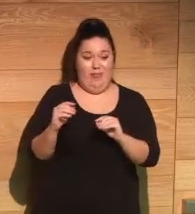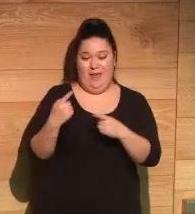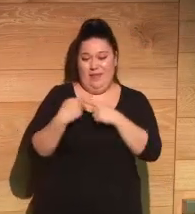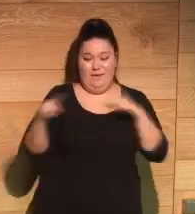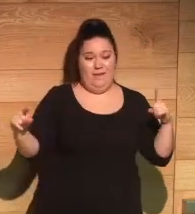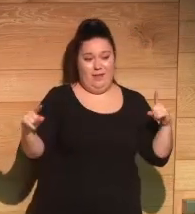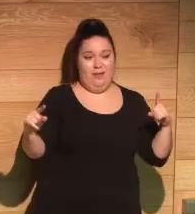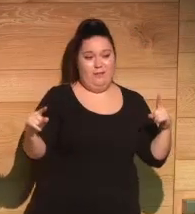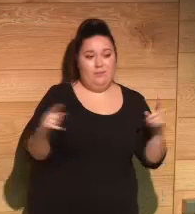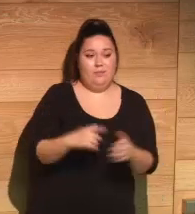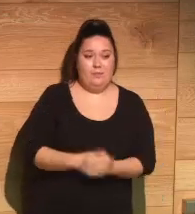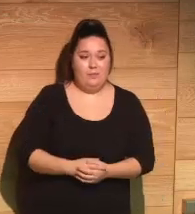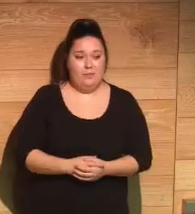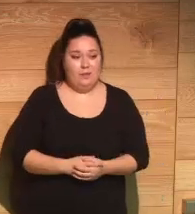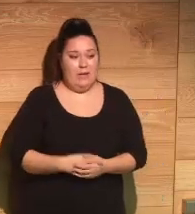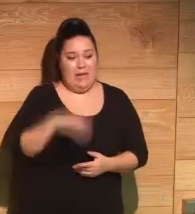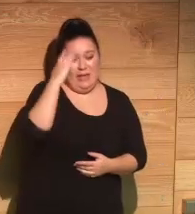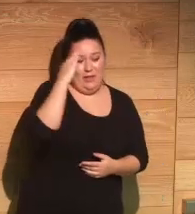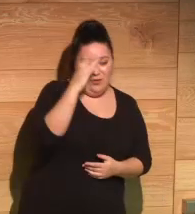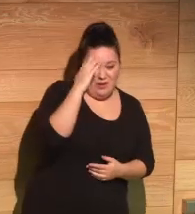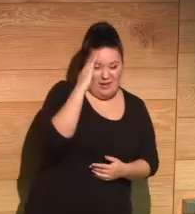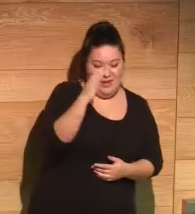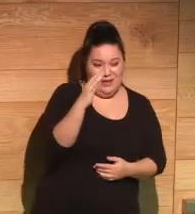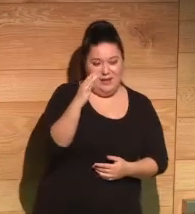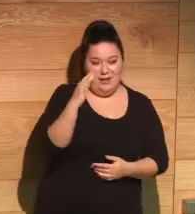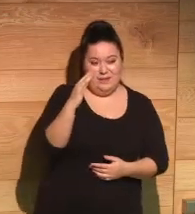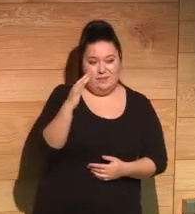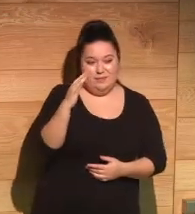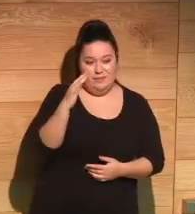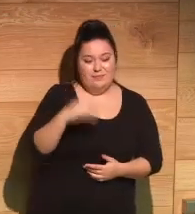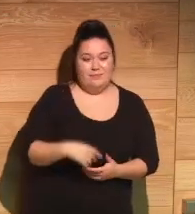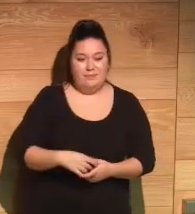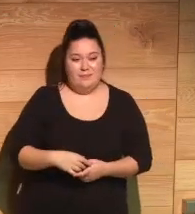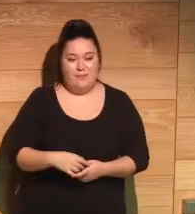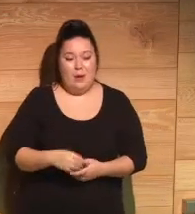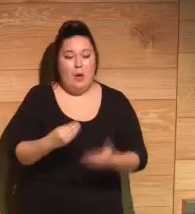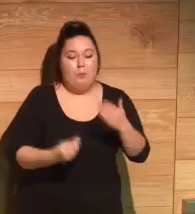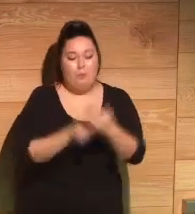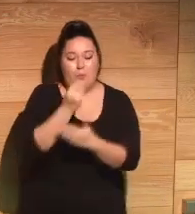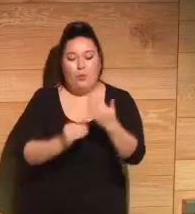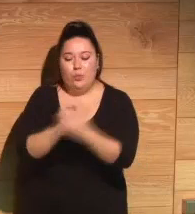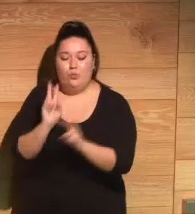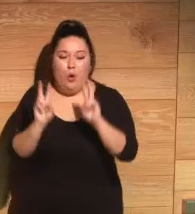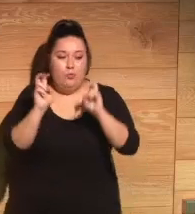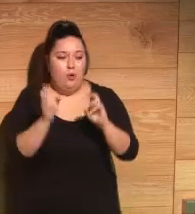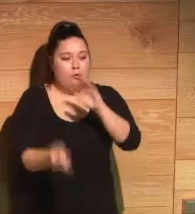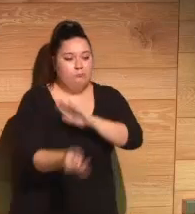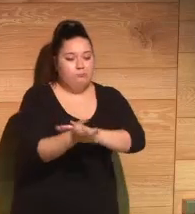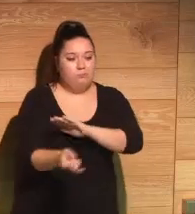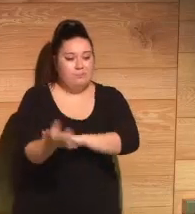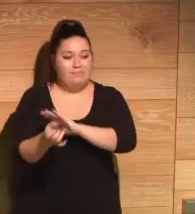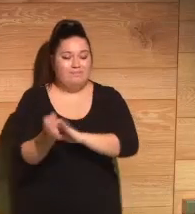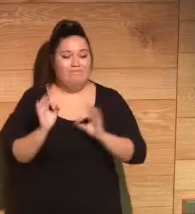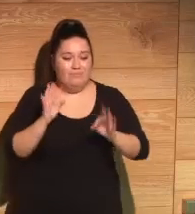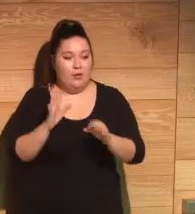la ideología mercadotécnica es fingir que sí, y preparar siempre nuevos productos para reemplazar los que ya